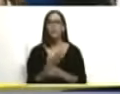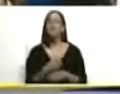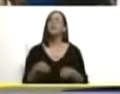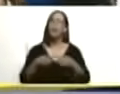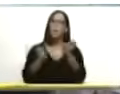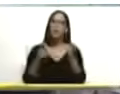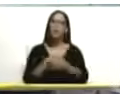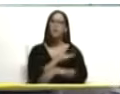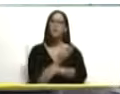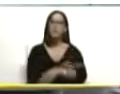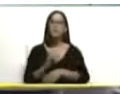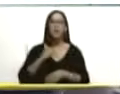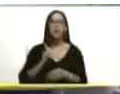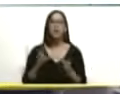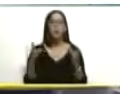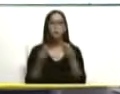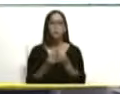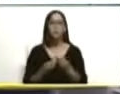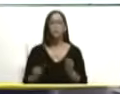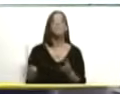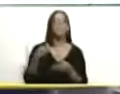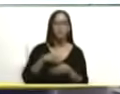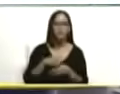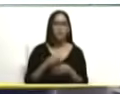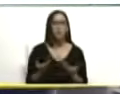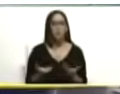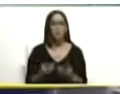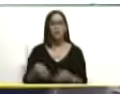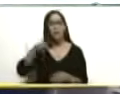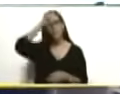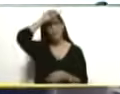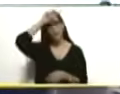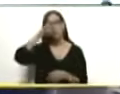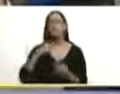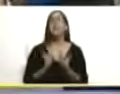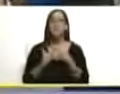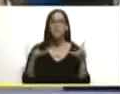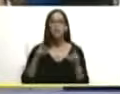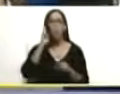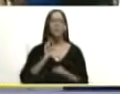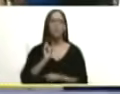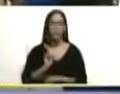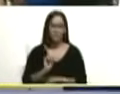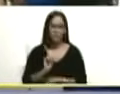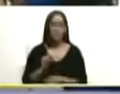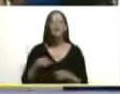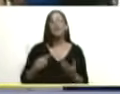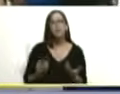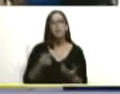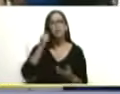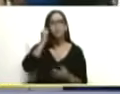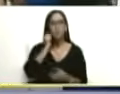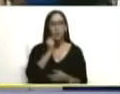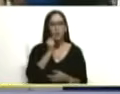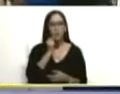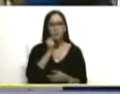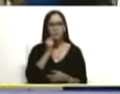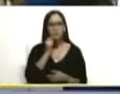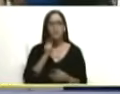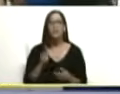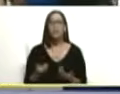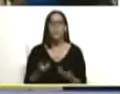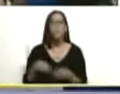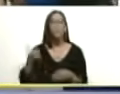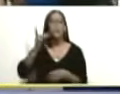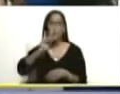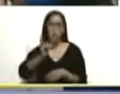bloque de fuerzas que habíamos constituido además con el Perú, libertado por Bolívar y Sucre, y por